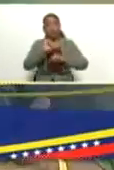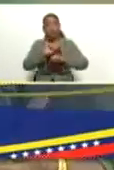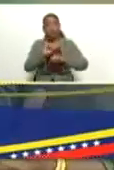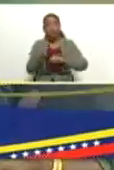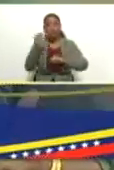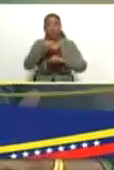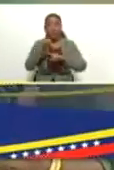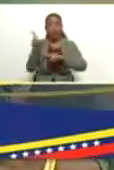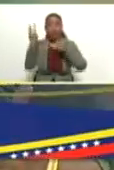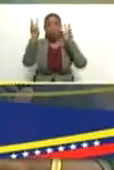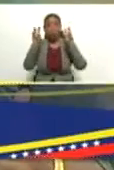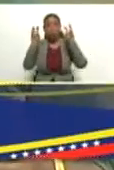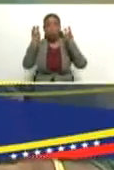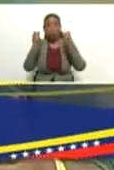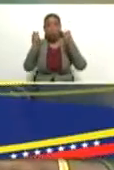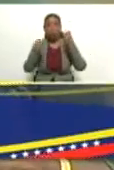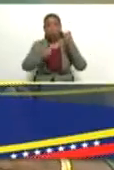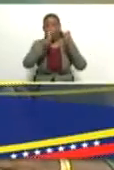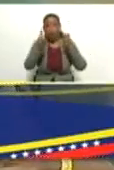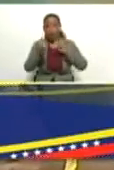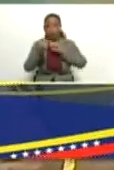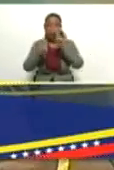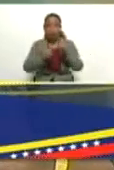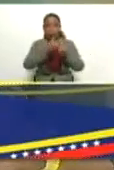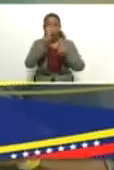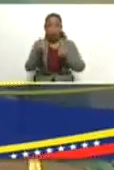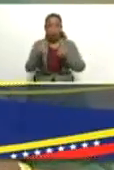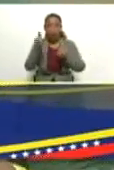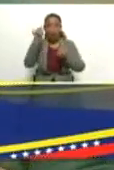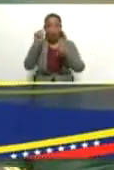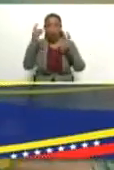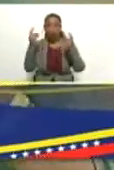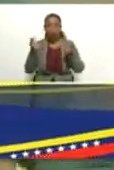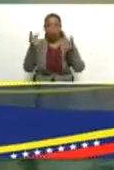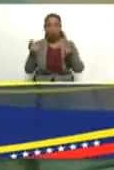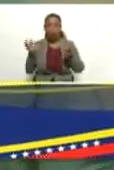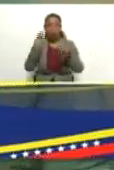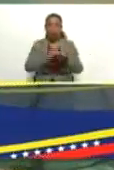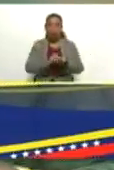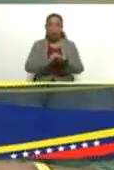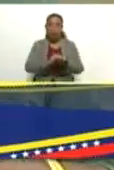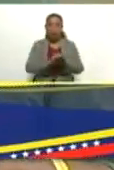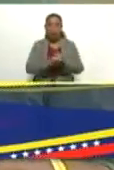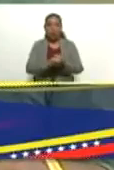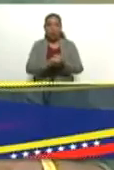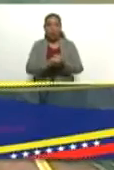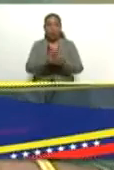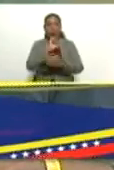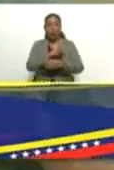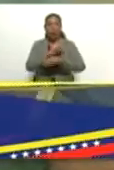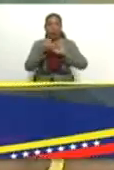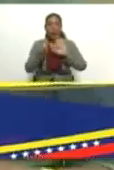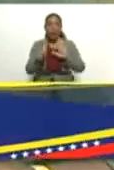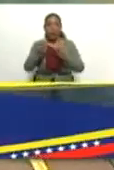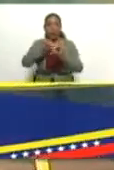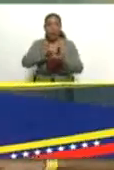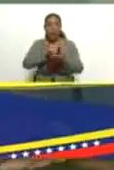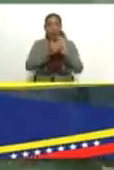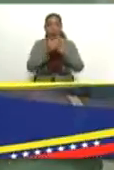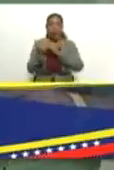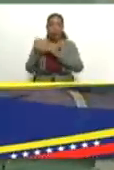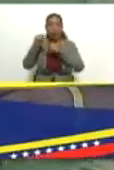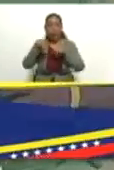esta nueva consulta, presidente, se están reactivando o se están activando 46 centros comunitarios